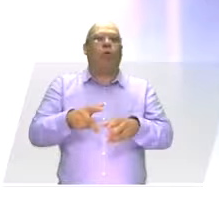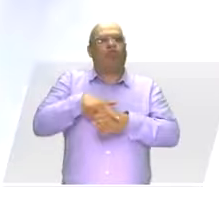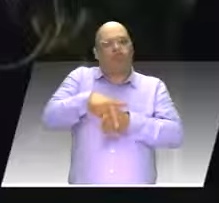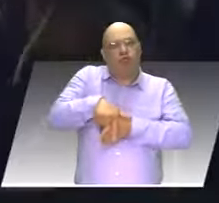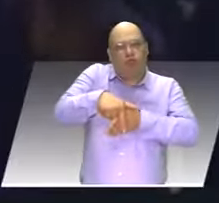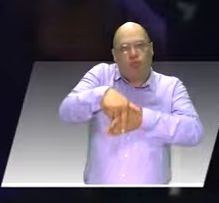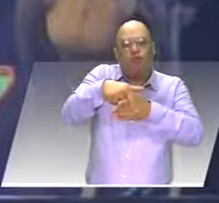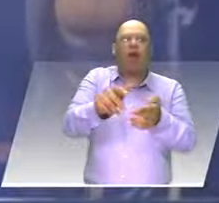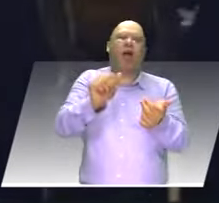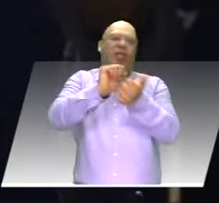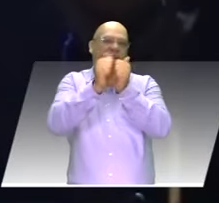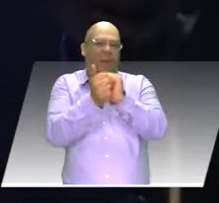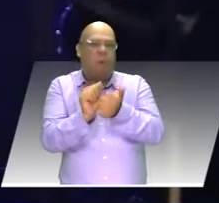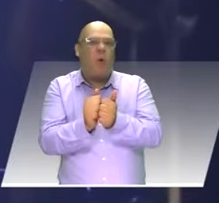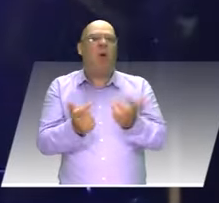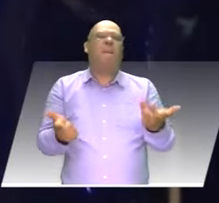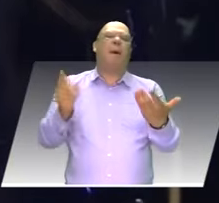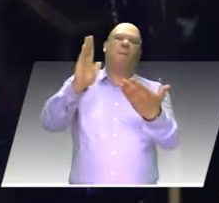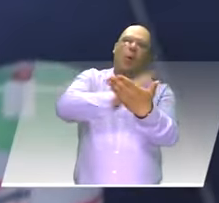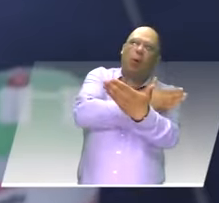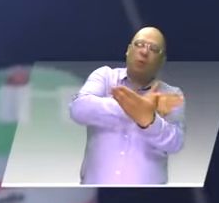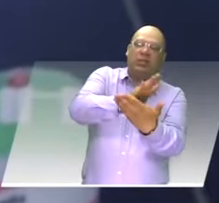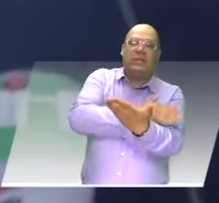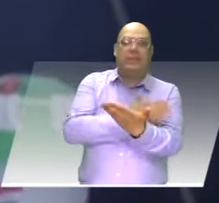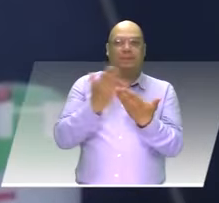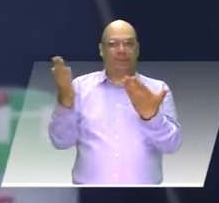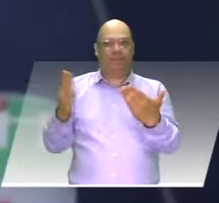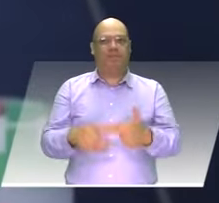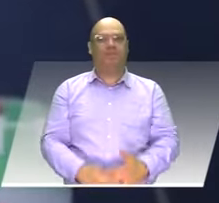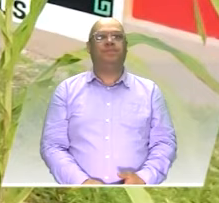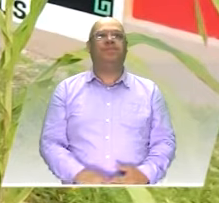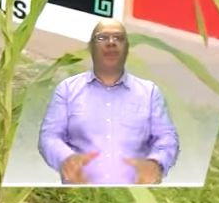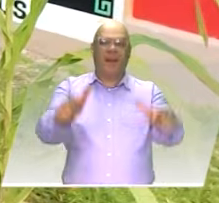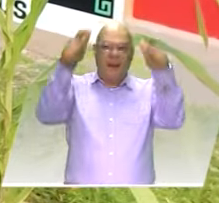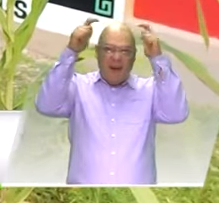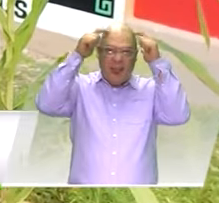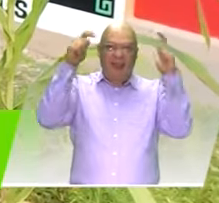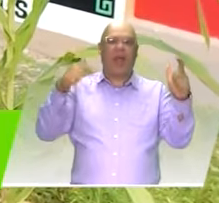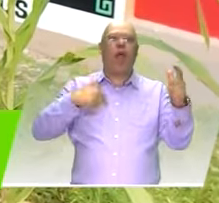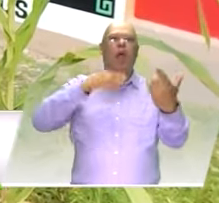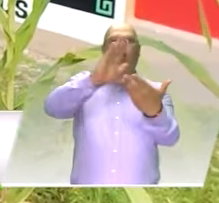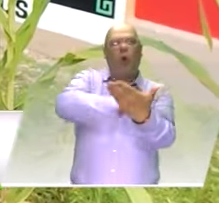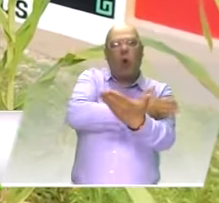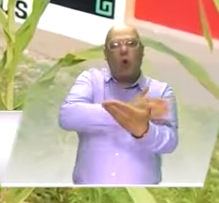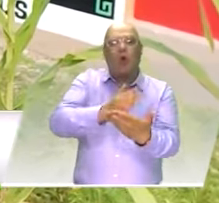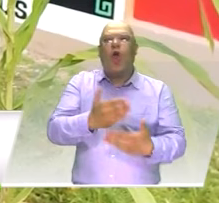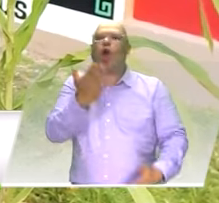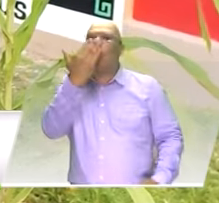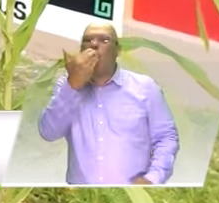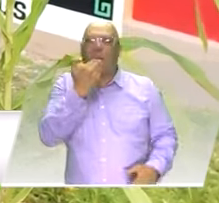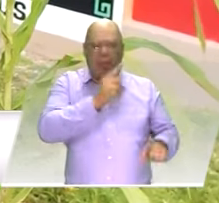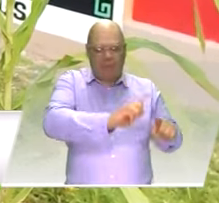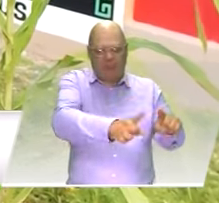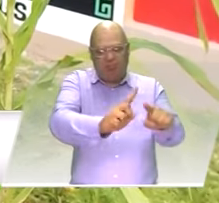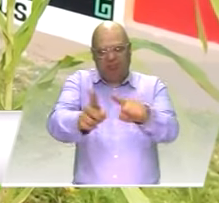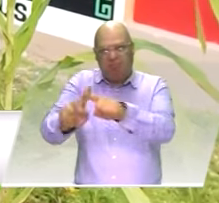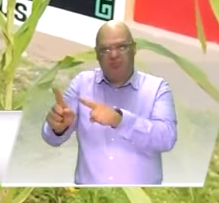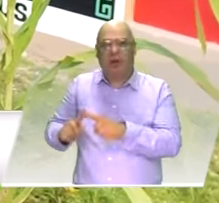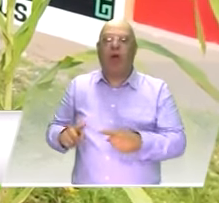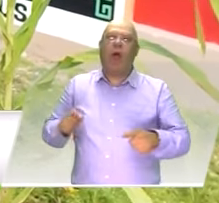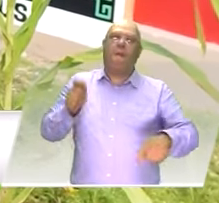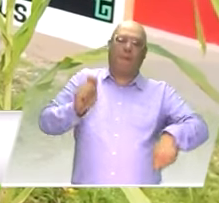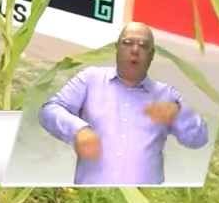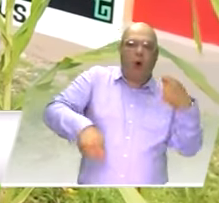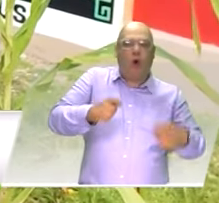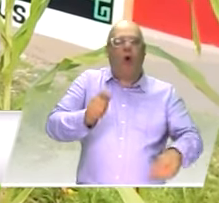torneos deportivos y actividades musicales reinados conciertos feria gastronómicas y artesanales bandas